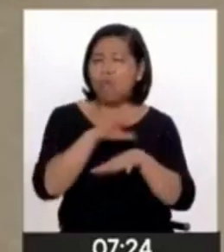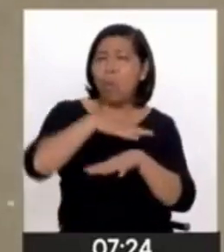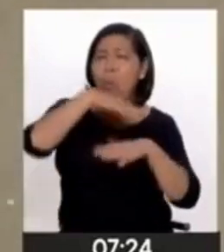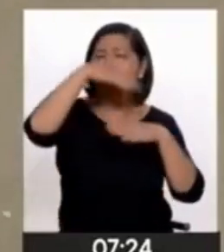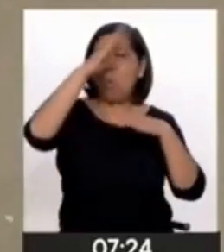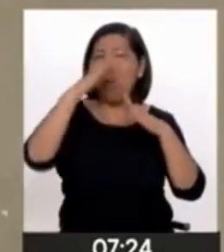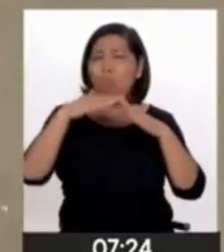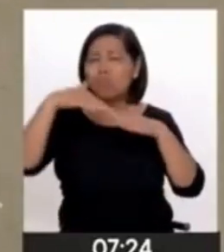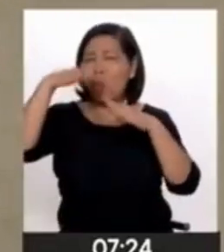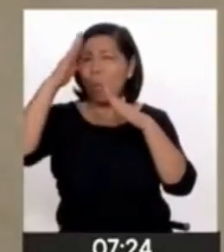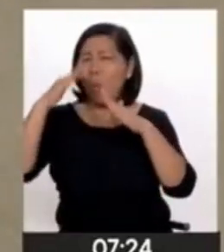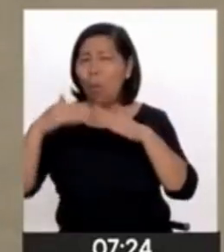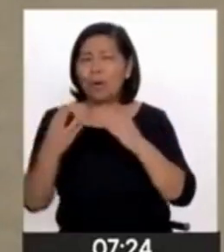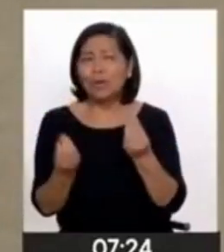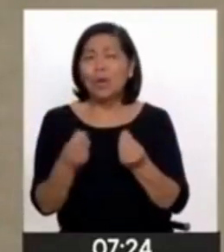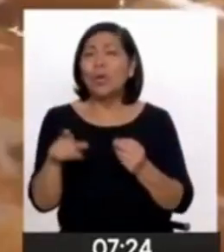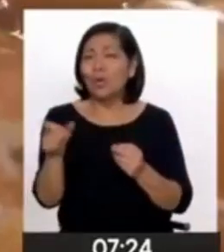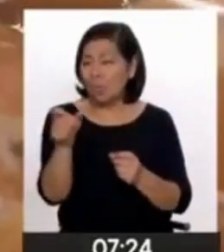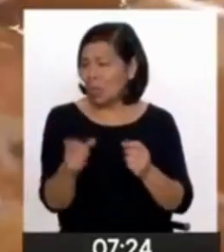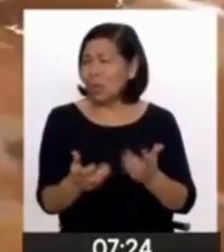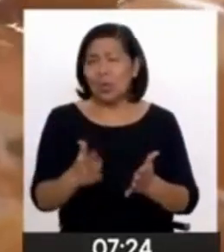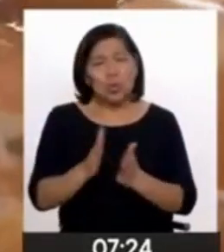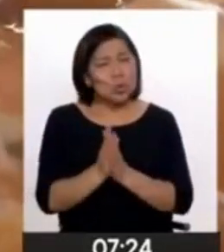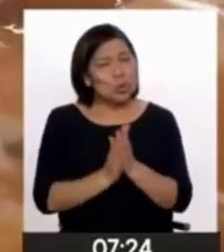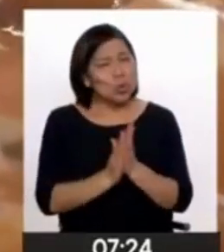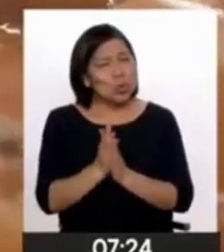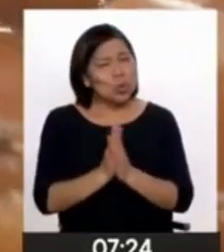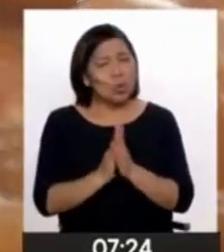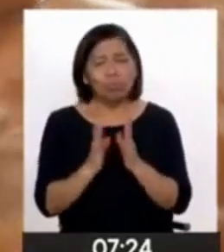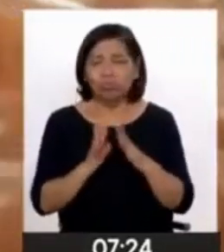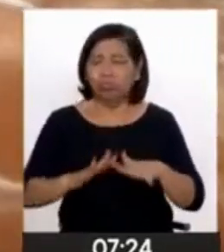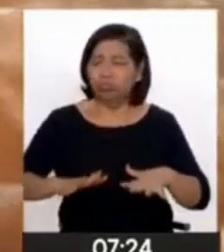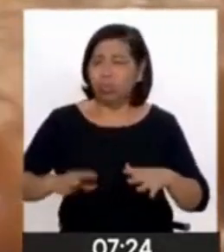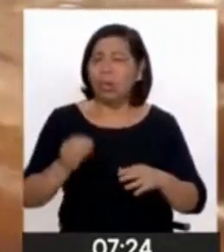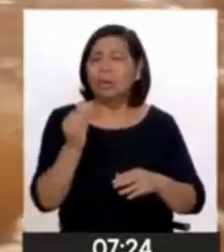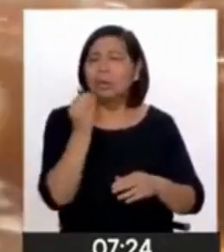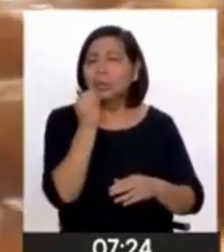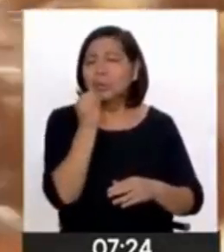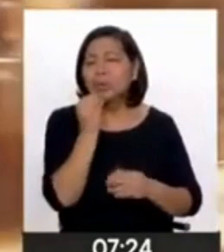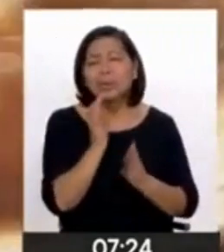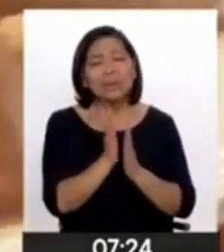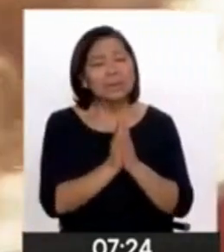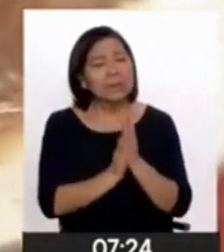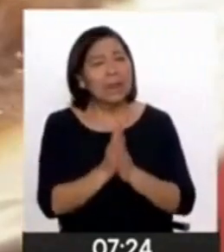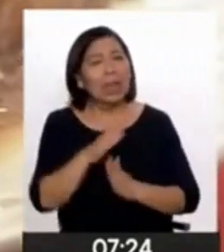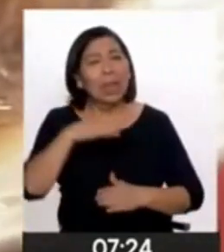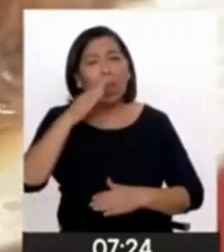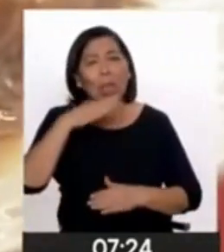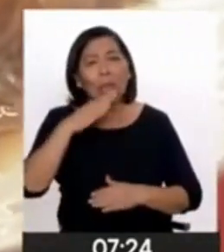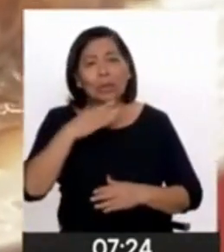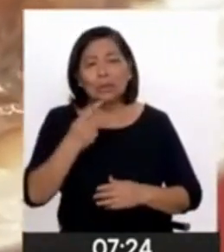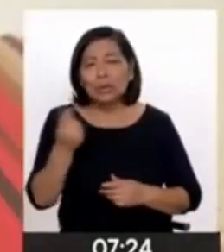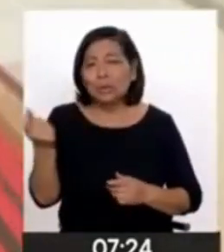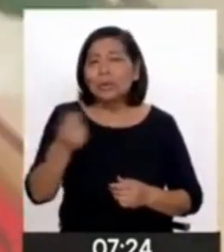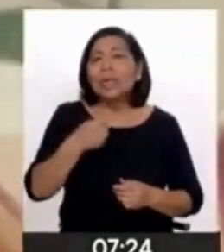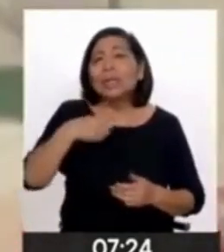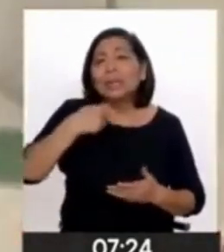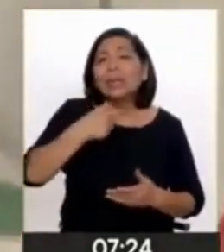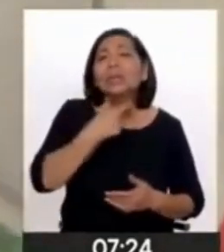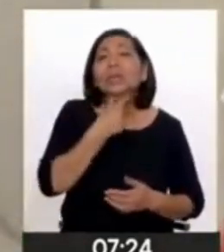cordilleras, de gente cálida como su clima, que no dudan en extender un plato de su apetitoso picante al visitante